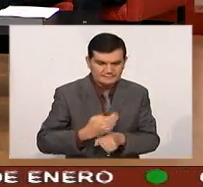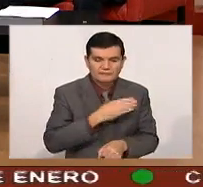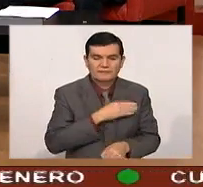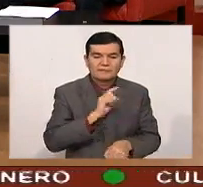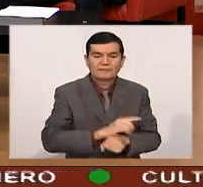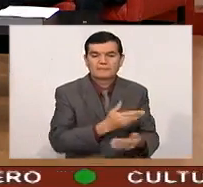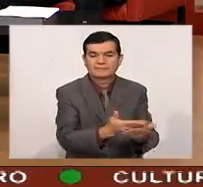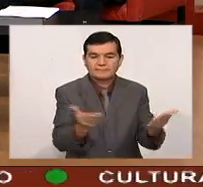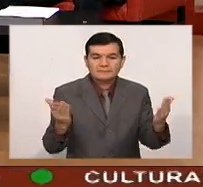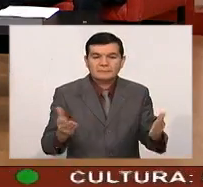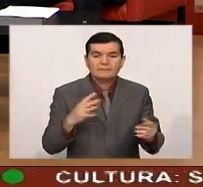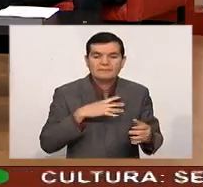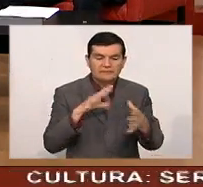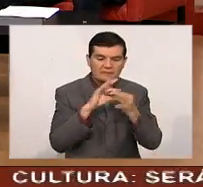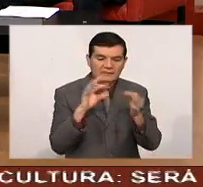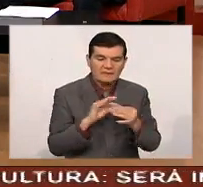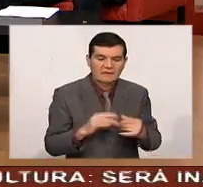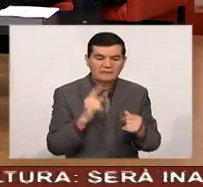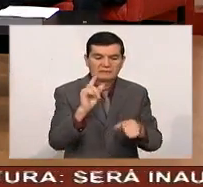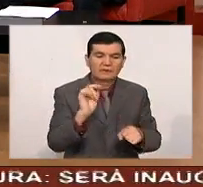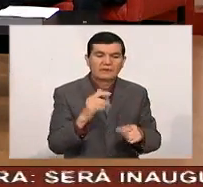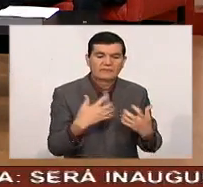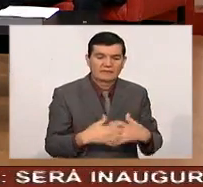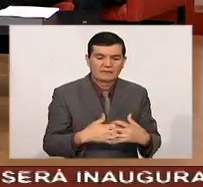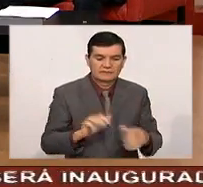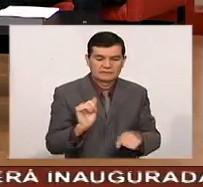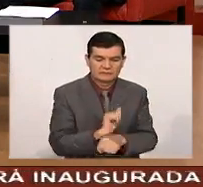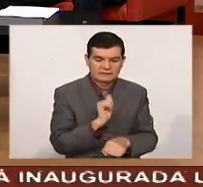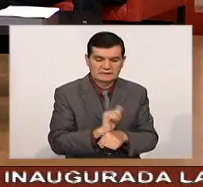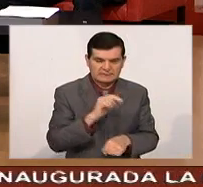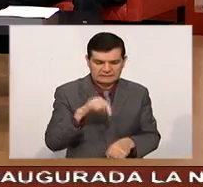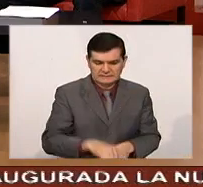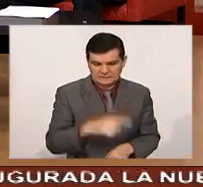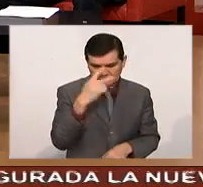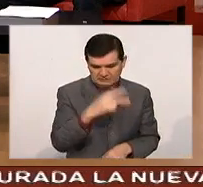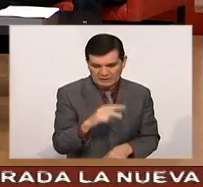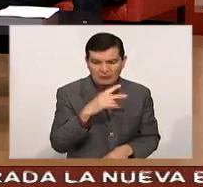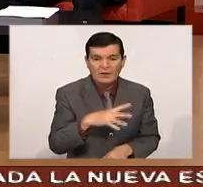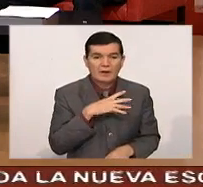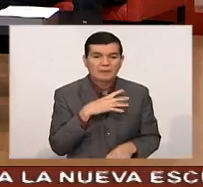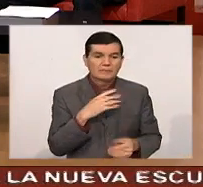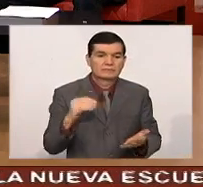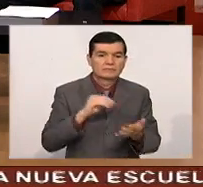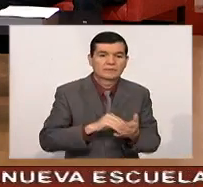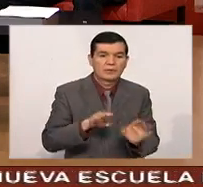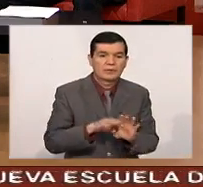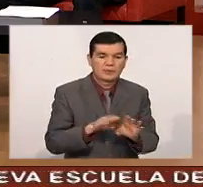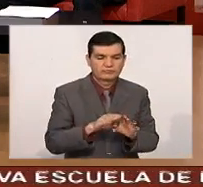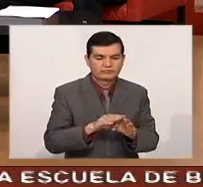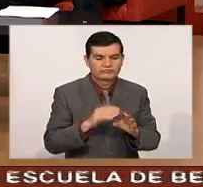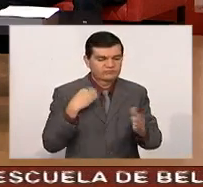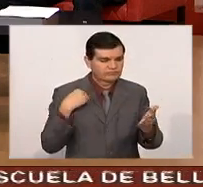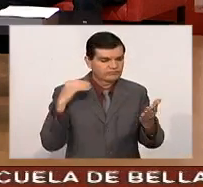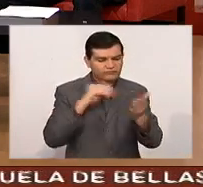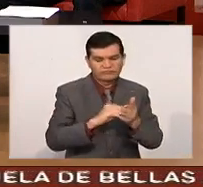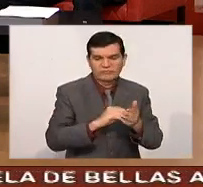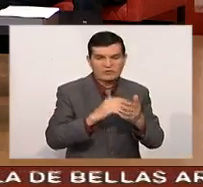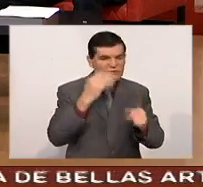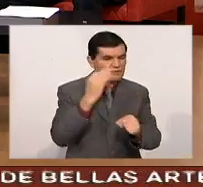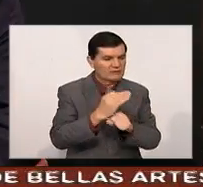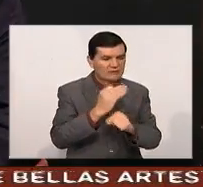el auditorio. Pues en efecto, la industria automotriz en México pues ha sido catalogada como la joya de la corona. Sí. Hoy es